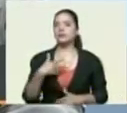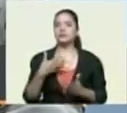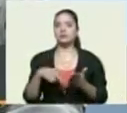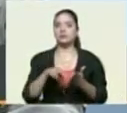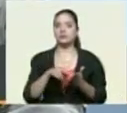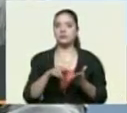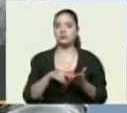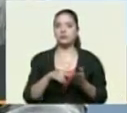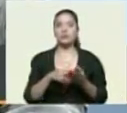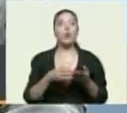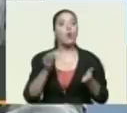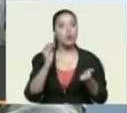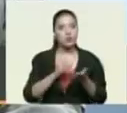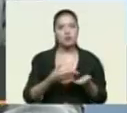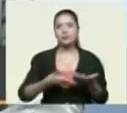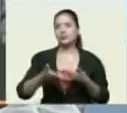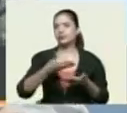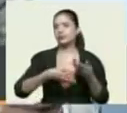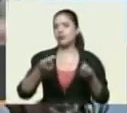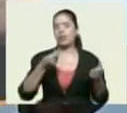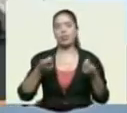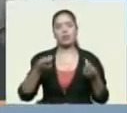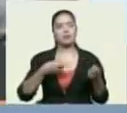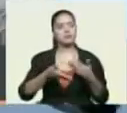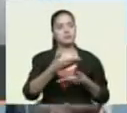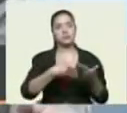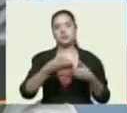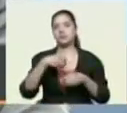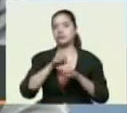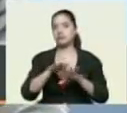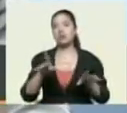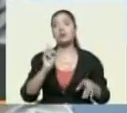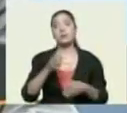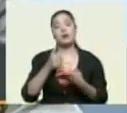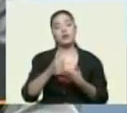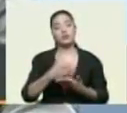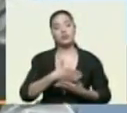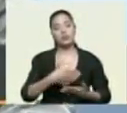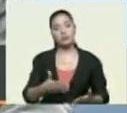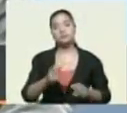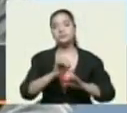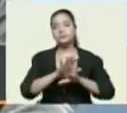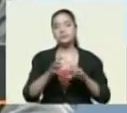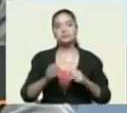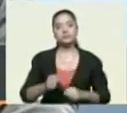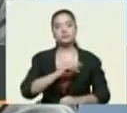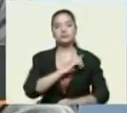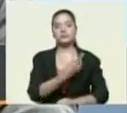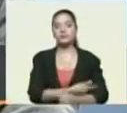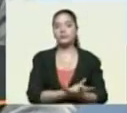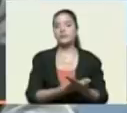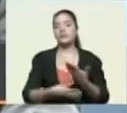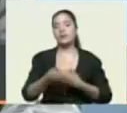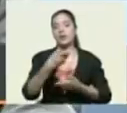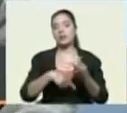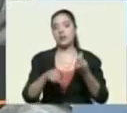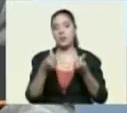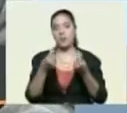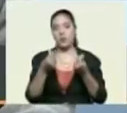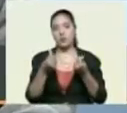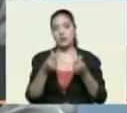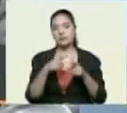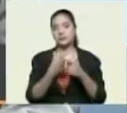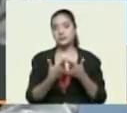reinserción del flujo monetario de dicha suma y contribuir obviamente al fortalecimiento de nuestra moneda.